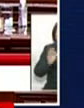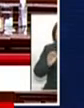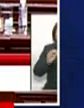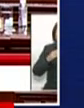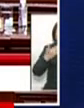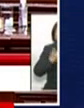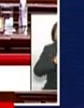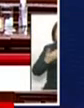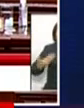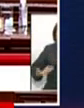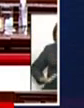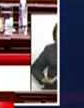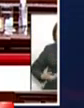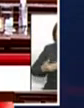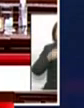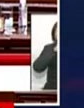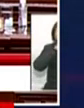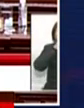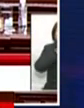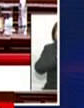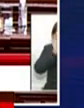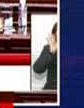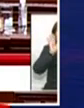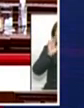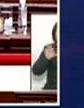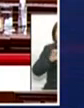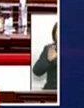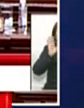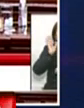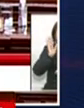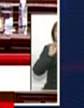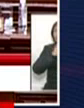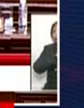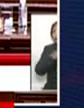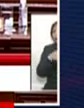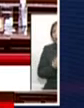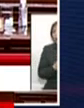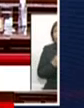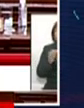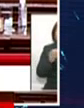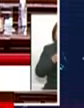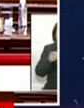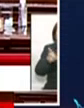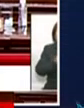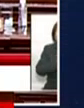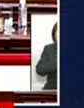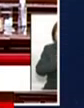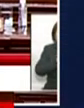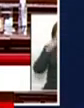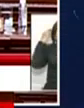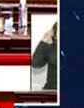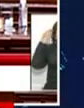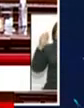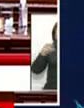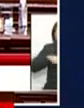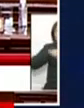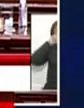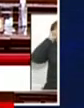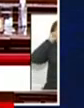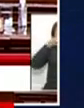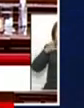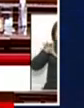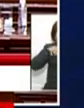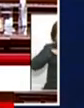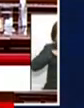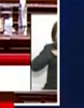sería un hecho jurídico constitucional muy importante, sería también acorde con lo que se le ha escuchado